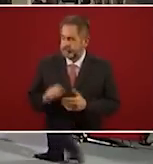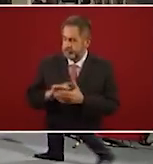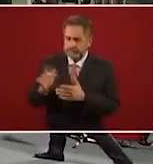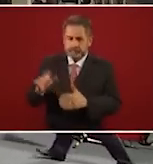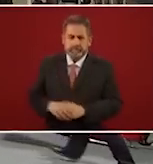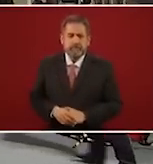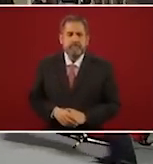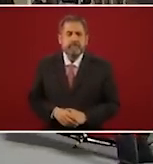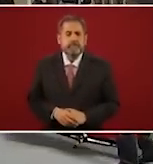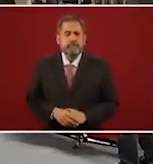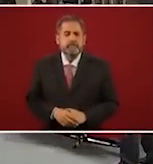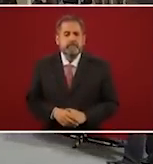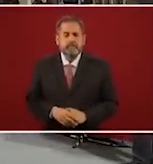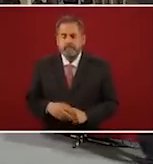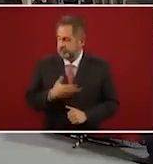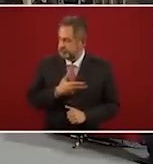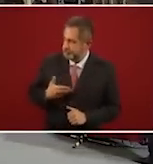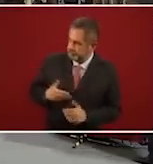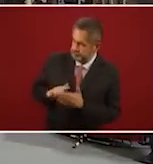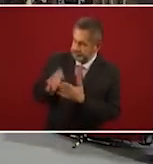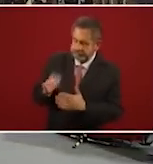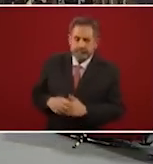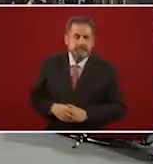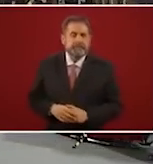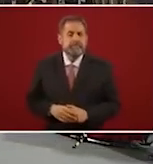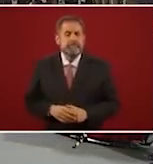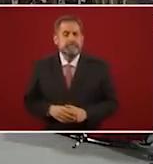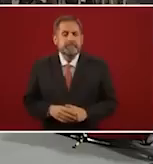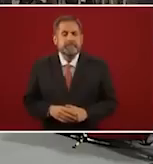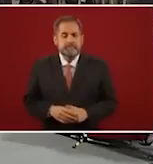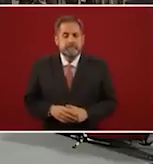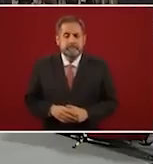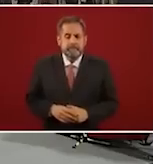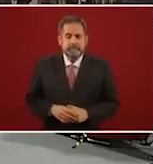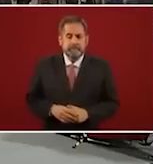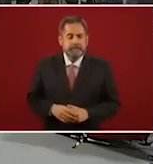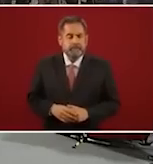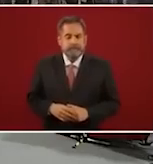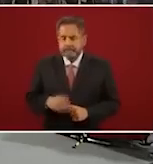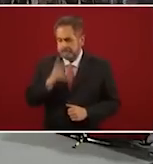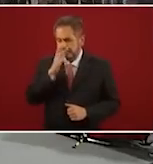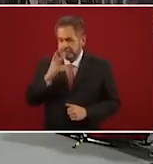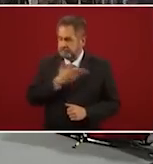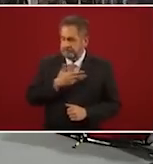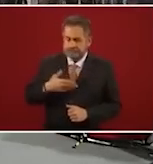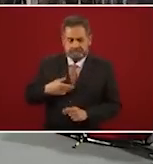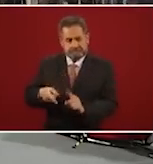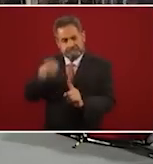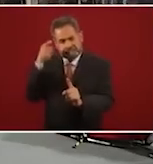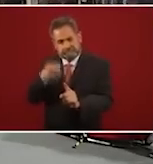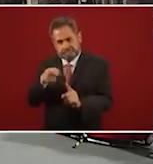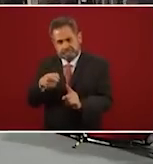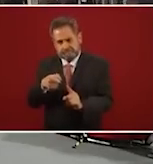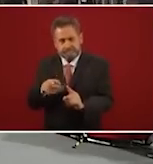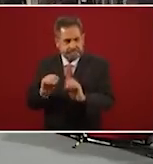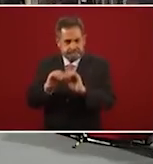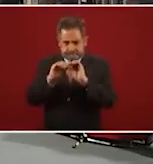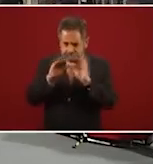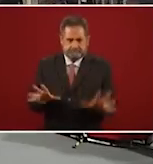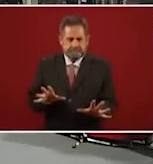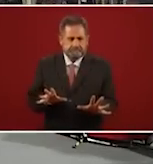Gracias, presidente. Las palabras del presidente son directas y precisas, creo que más claro ni el agua.